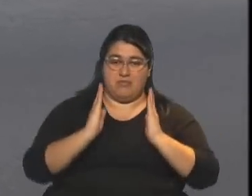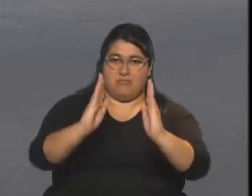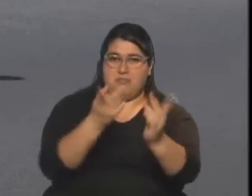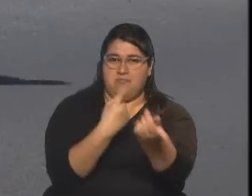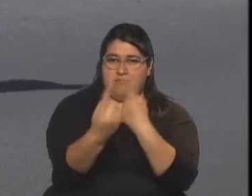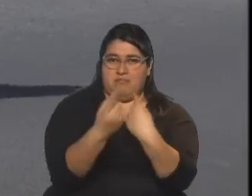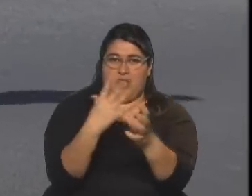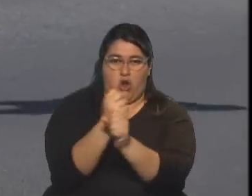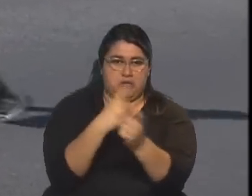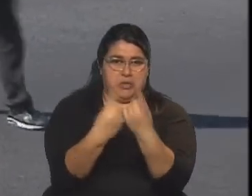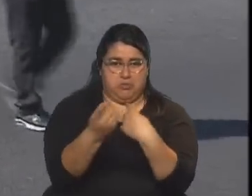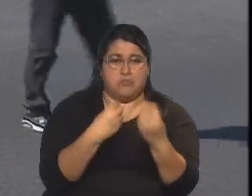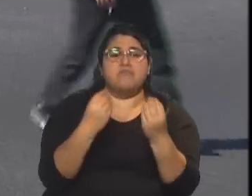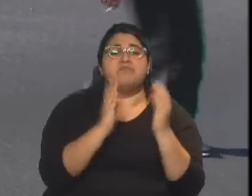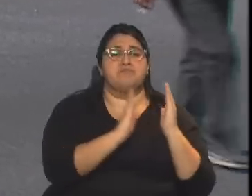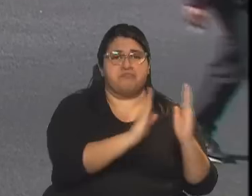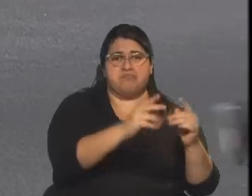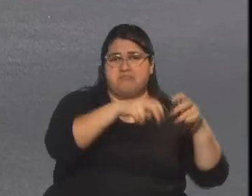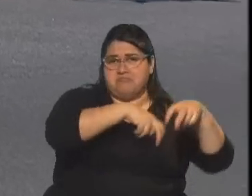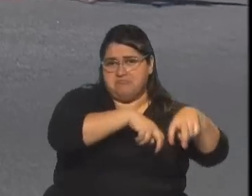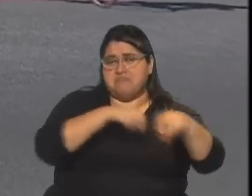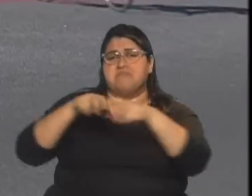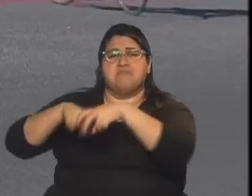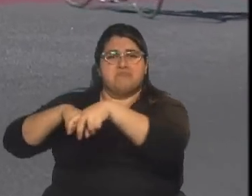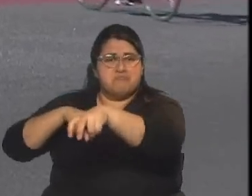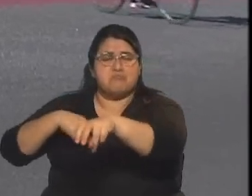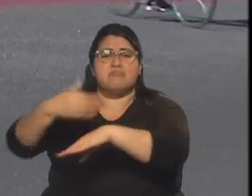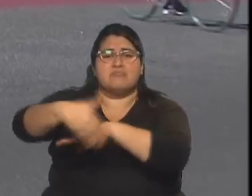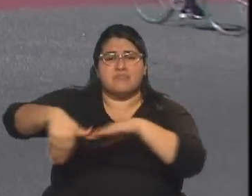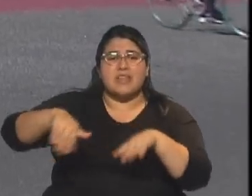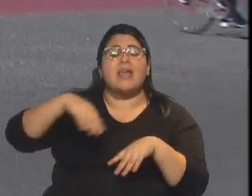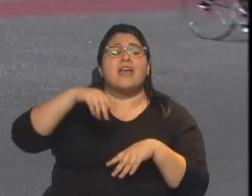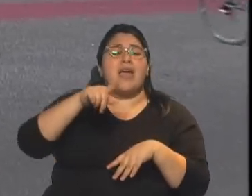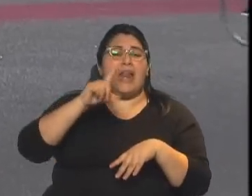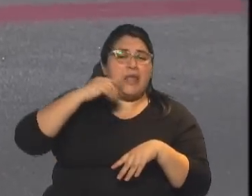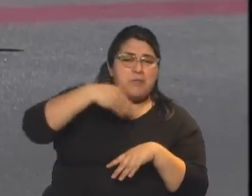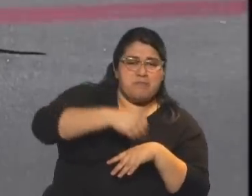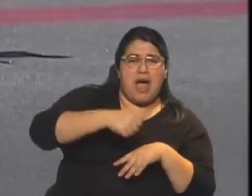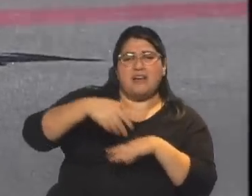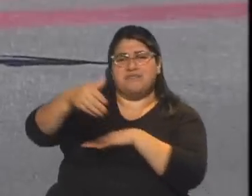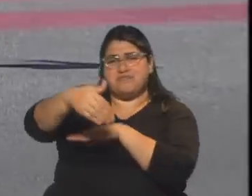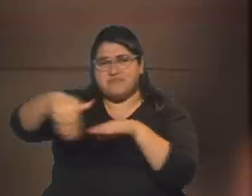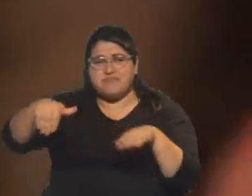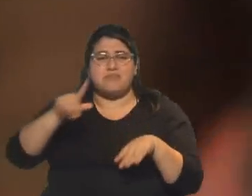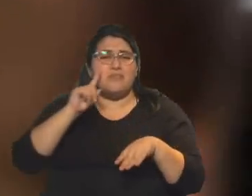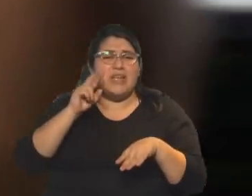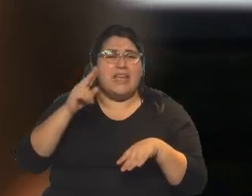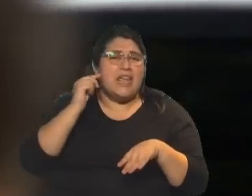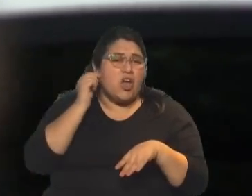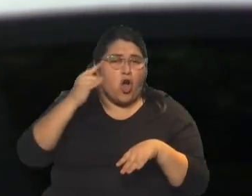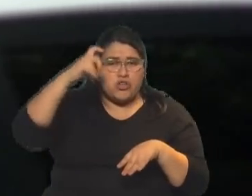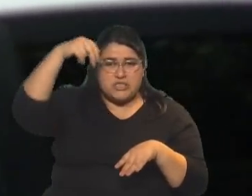tanto de lima como de bernardo de irigoyen las las columnas que van llegando